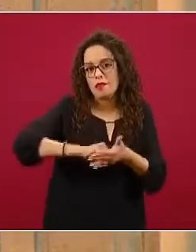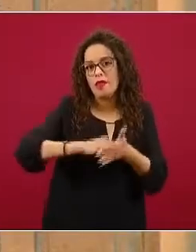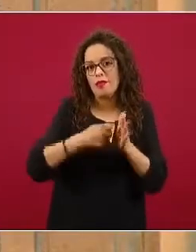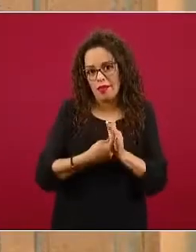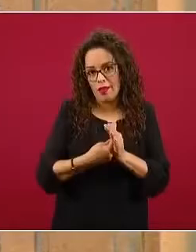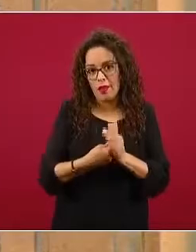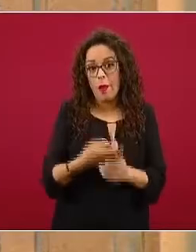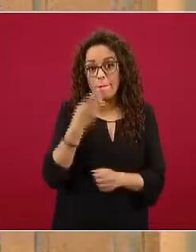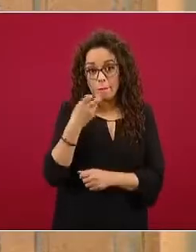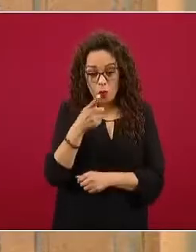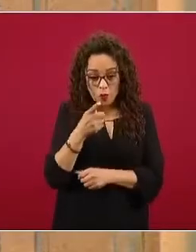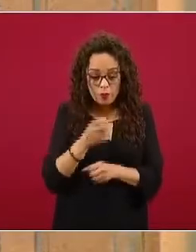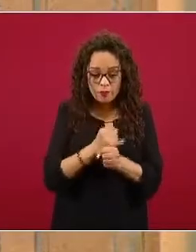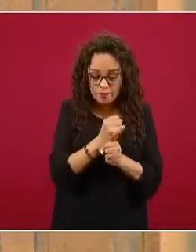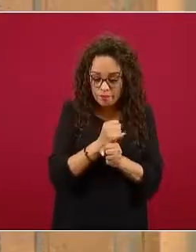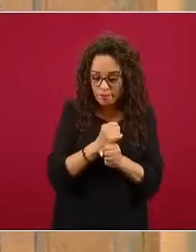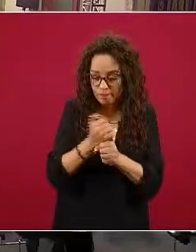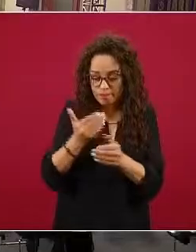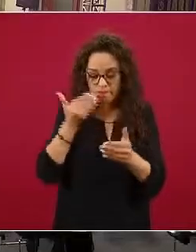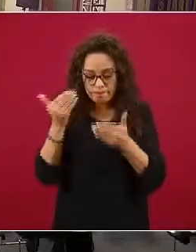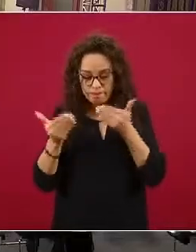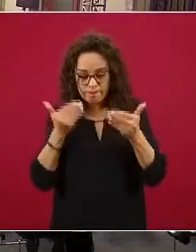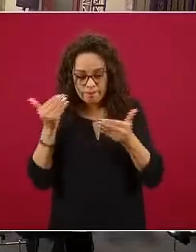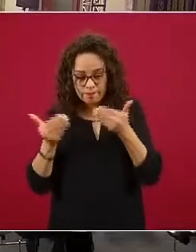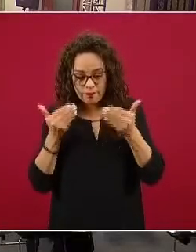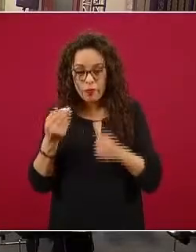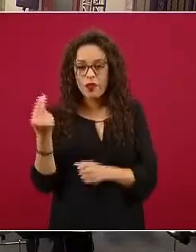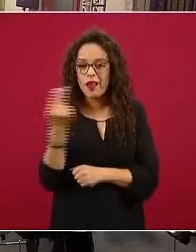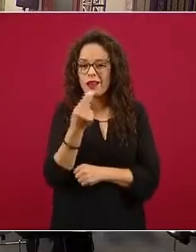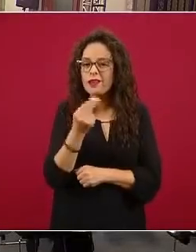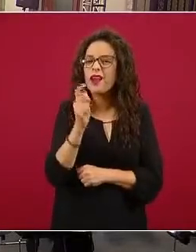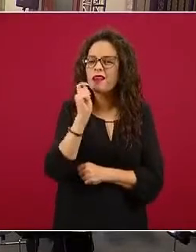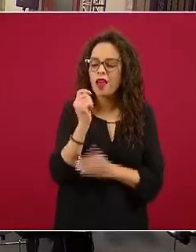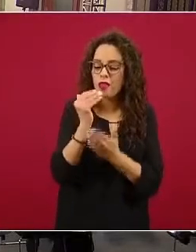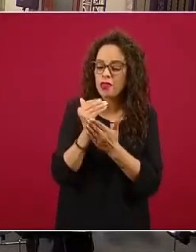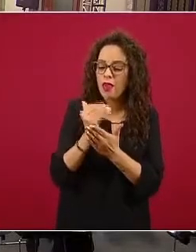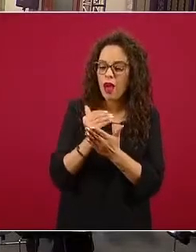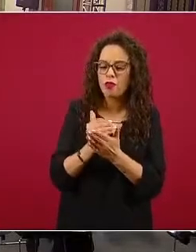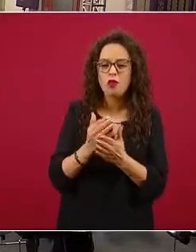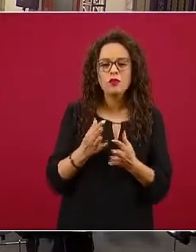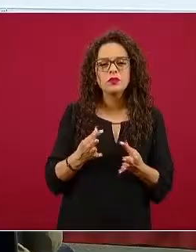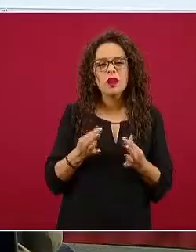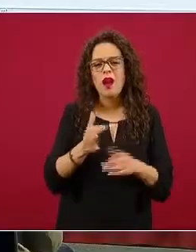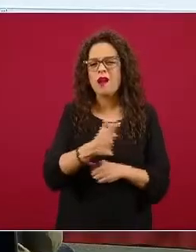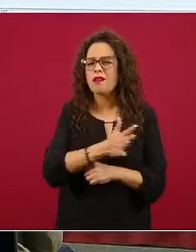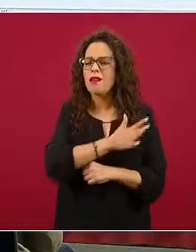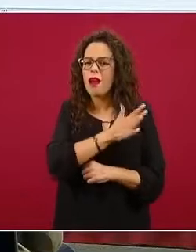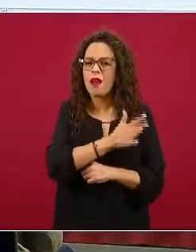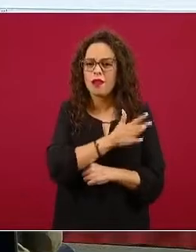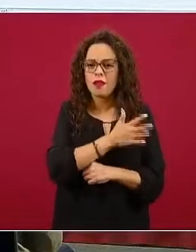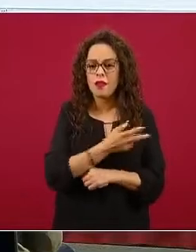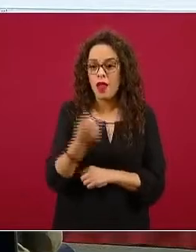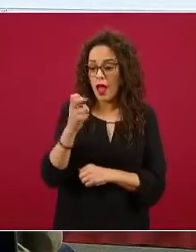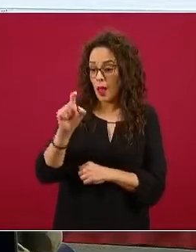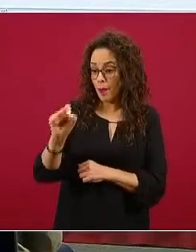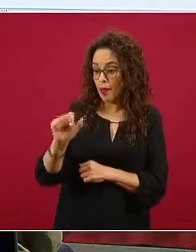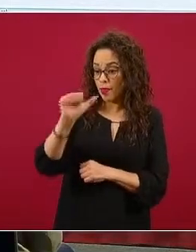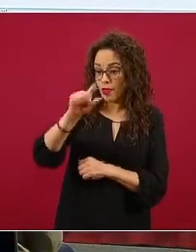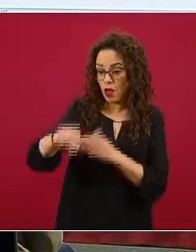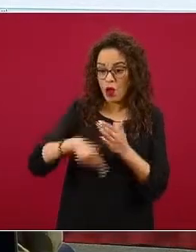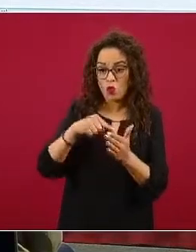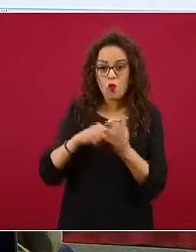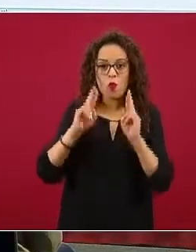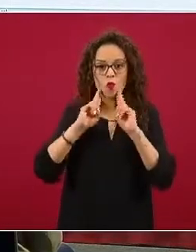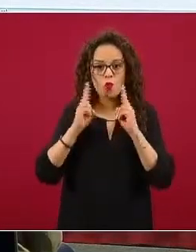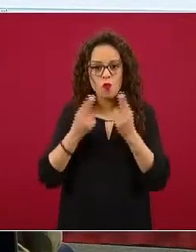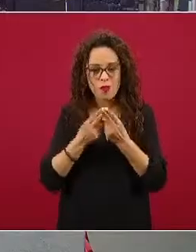estudio epidemiológico tiene que tener datos de calidad, y son las 26,000 unidades a las que se refería el doctor López-Gatell, que día